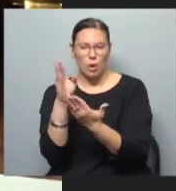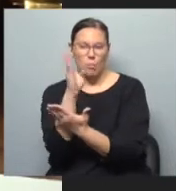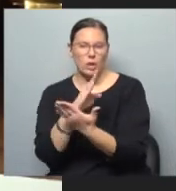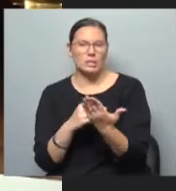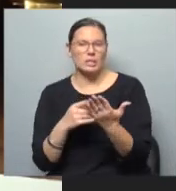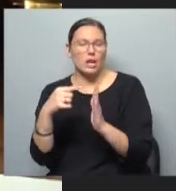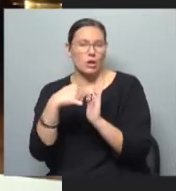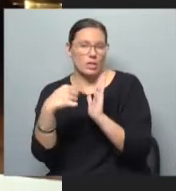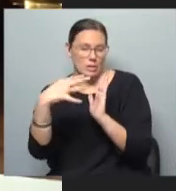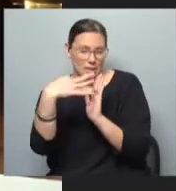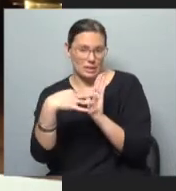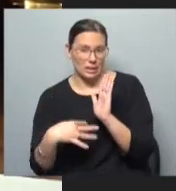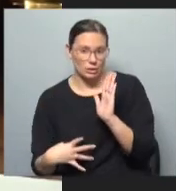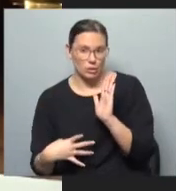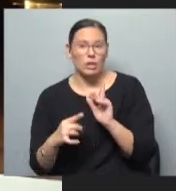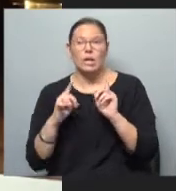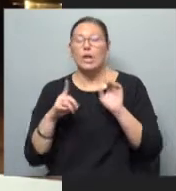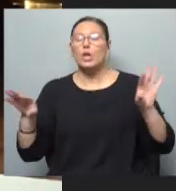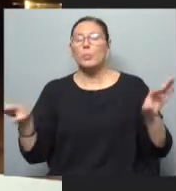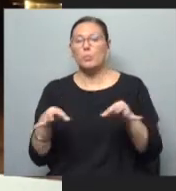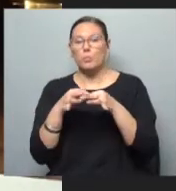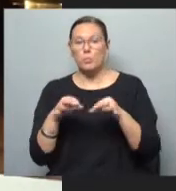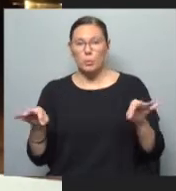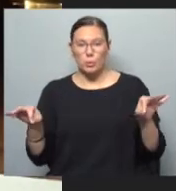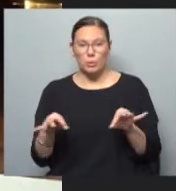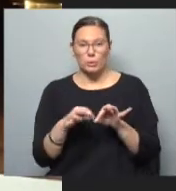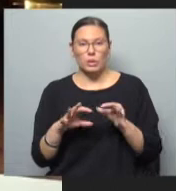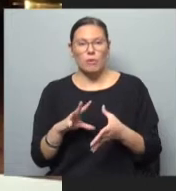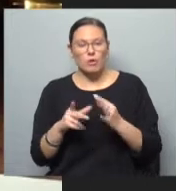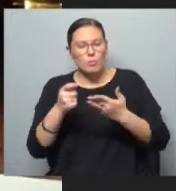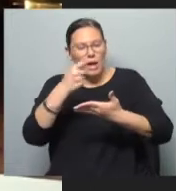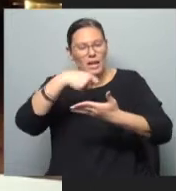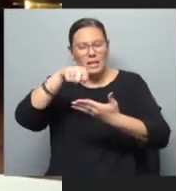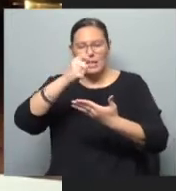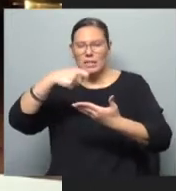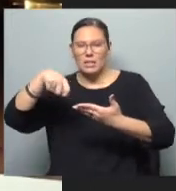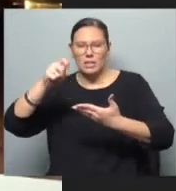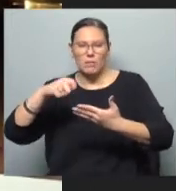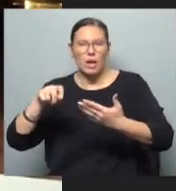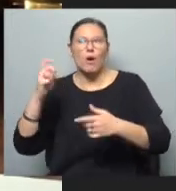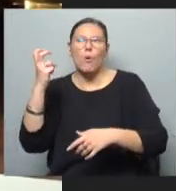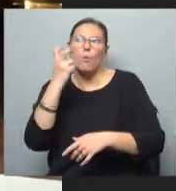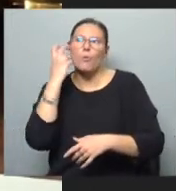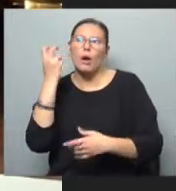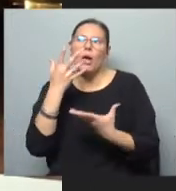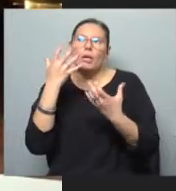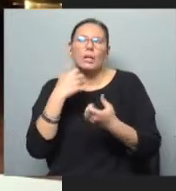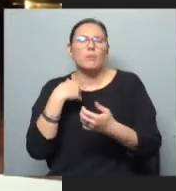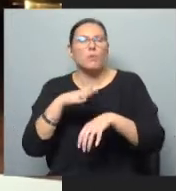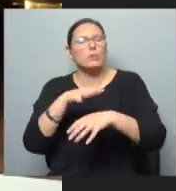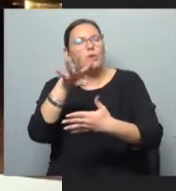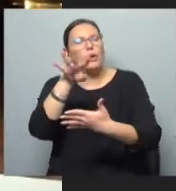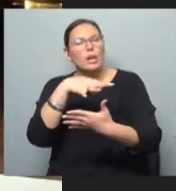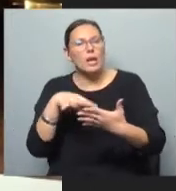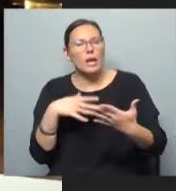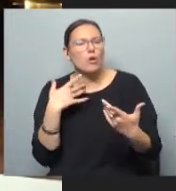textos de las propias caligrafías y también la música, porque en cómo está escrito, en general hay una búsqueda de que cuando uno lo lea eso